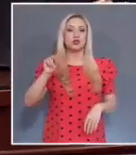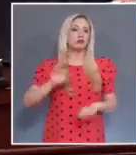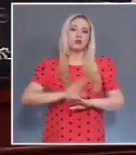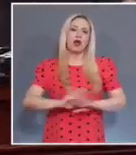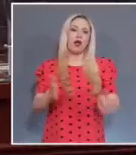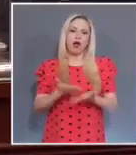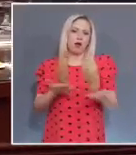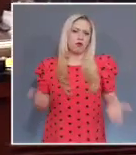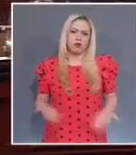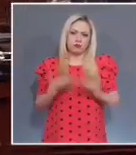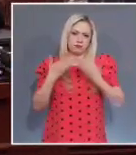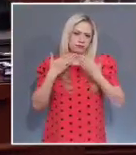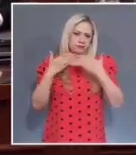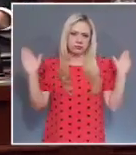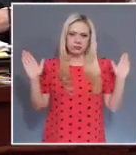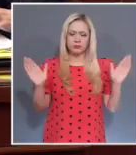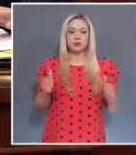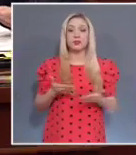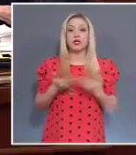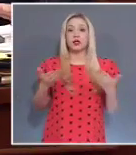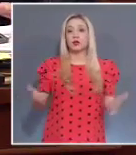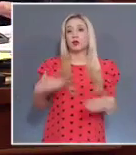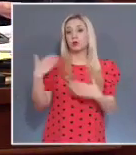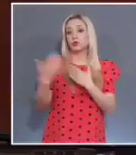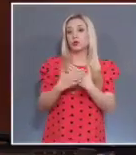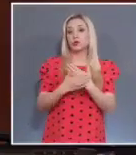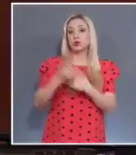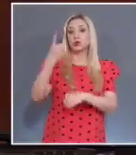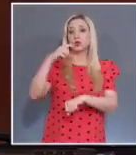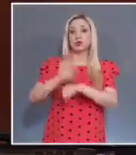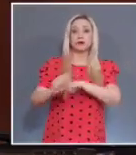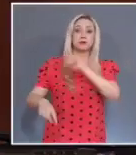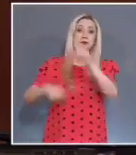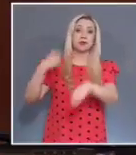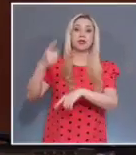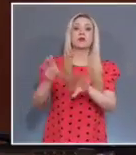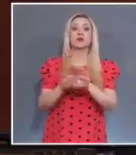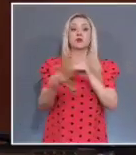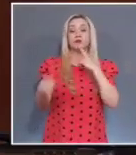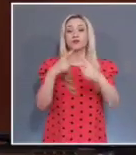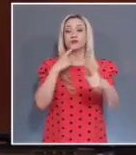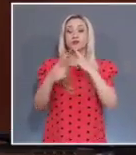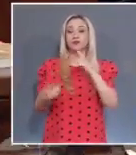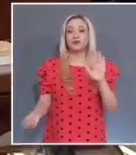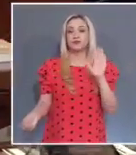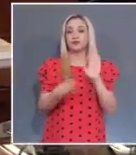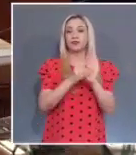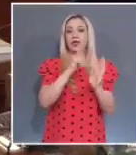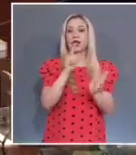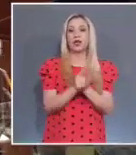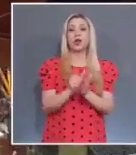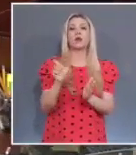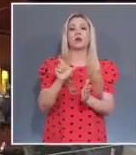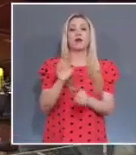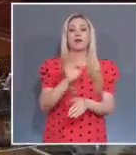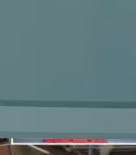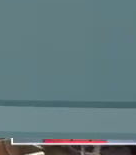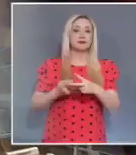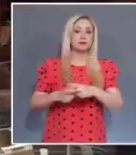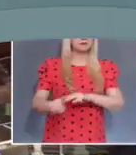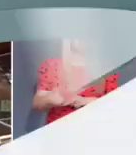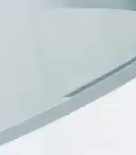definidos por el Pleno de la Corte en la próxima sesión pública. Para el canal del Poder Judicial de la Federación, Mario López Peña.